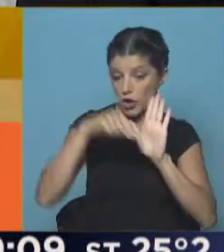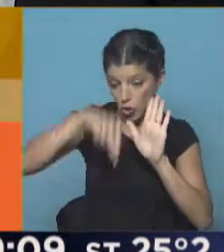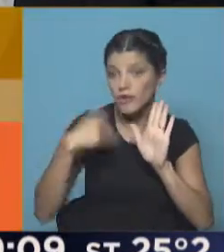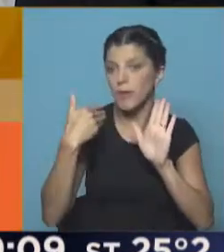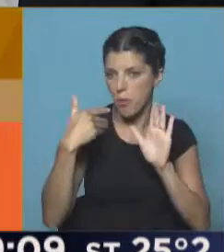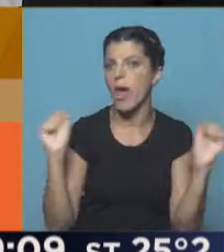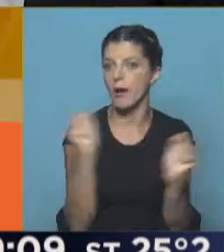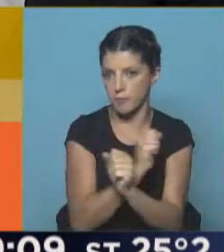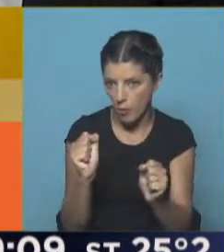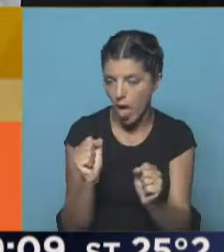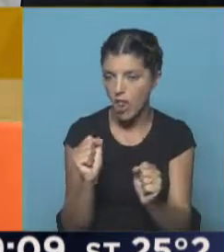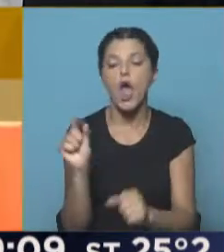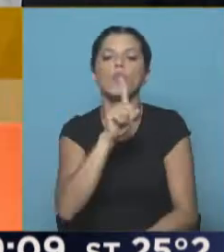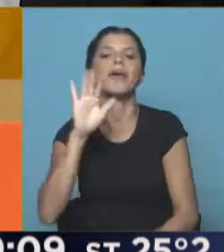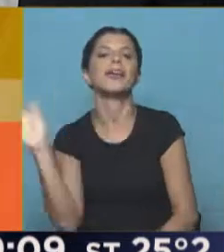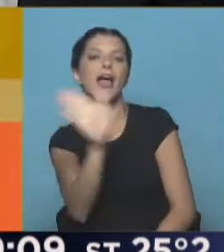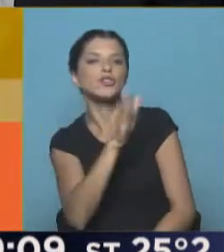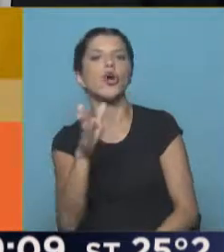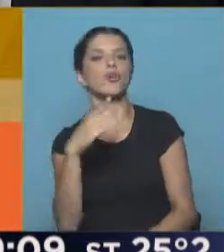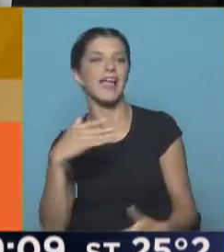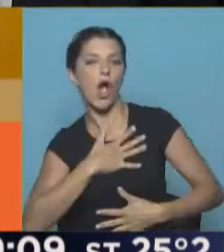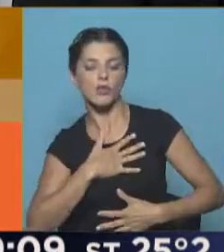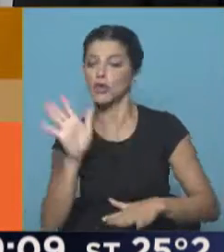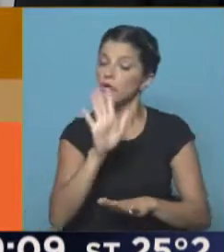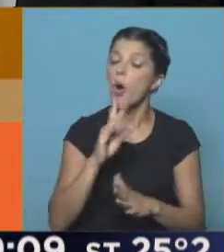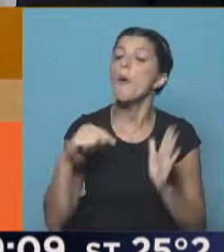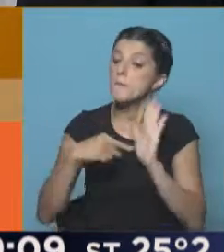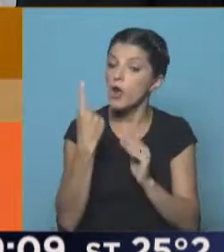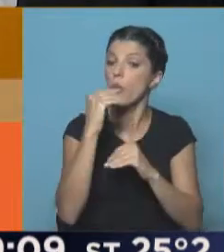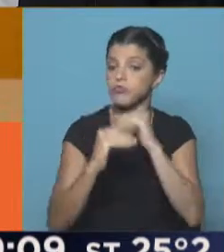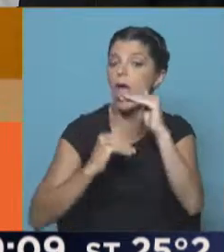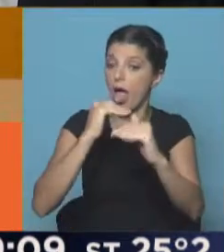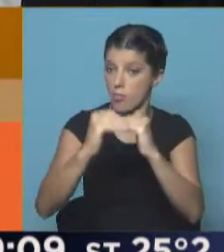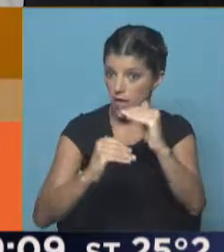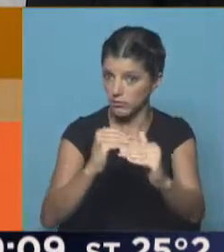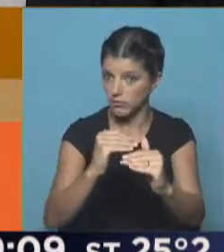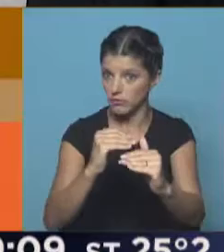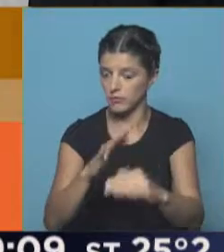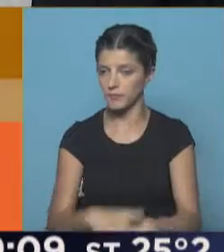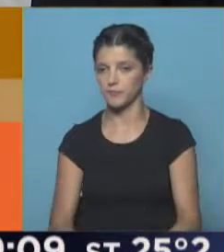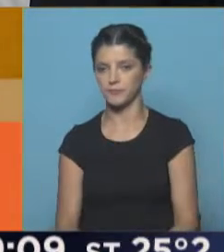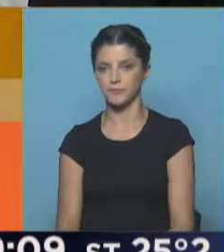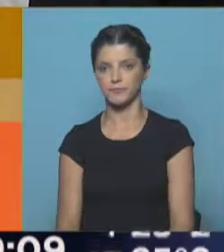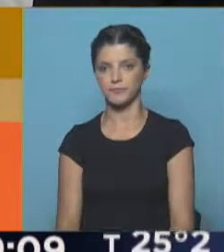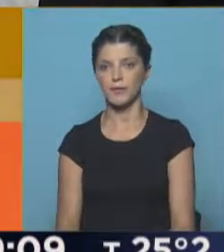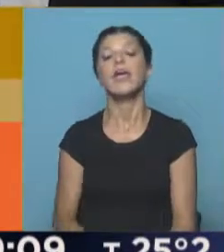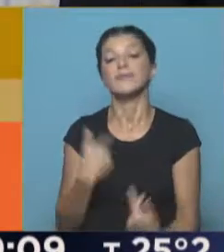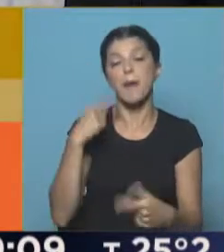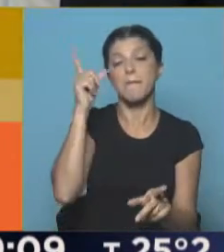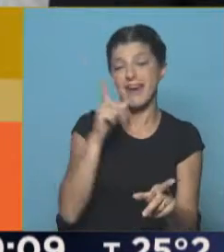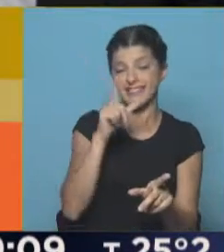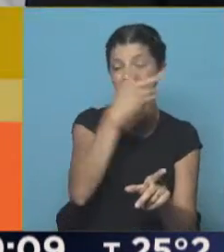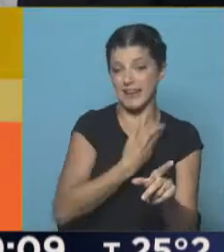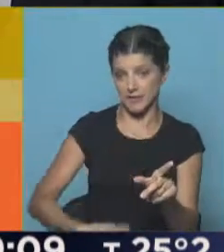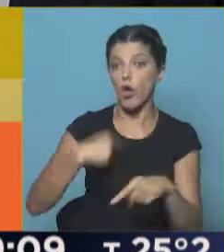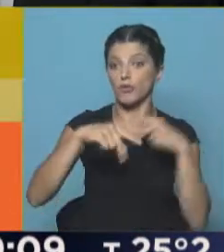no es la que es satisfactoria o no para todos, es un avance sustancial y creo que no se va a desfinanciar el Estado Nacional tampoco